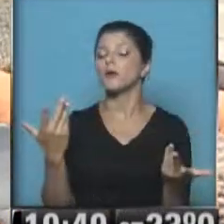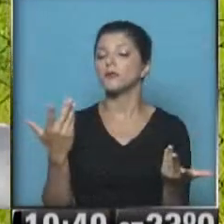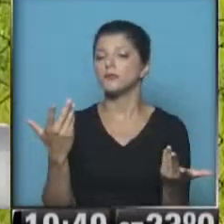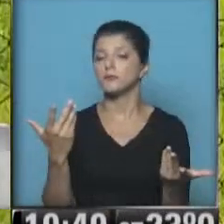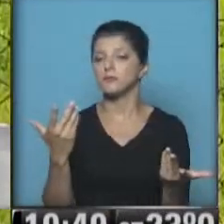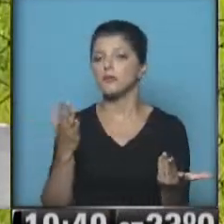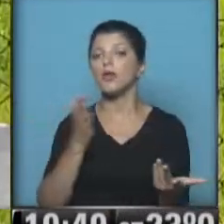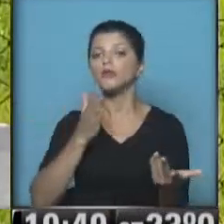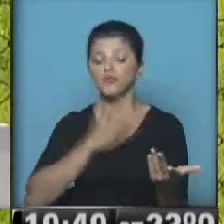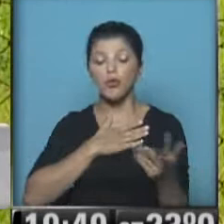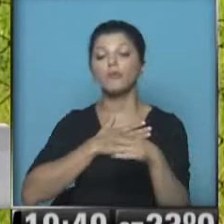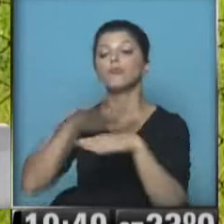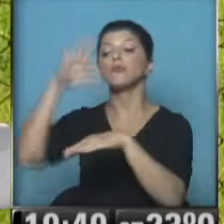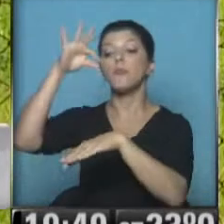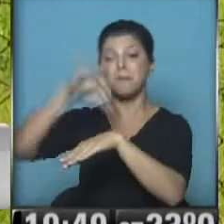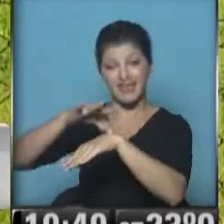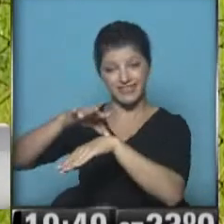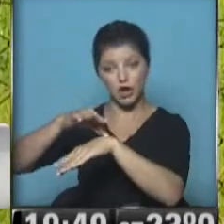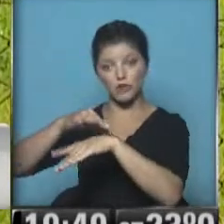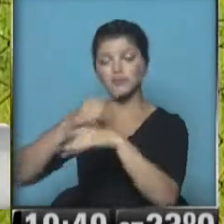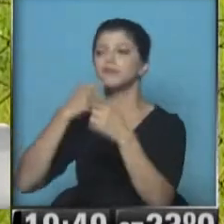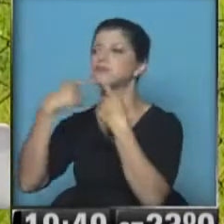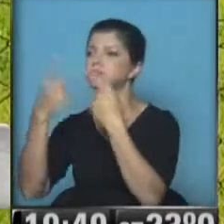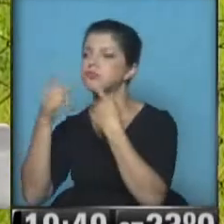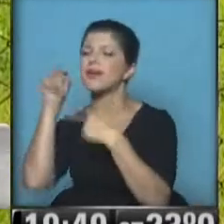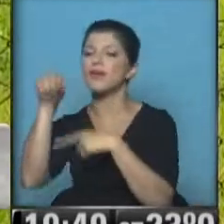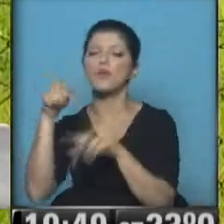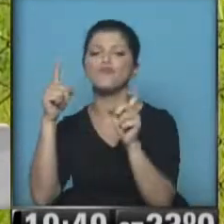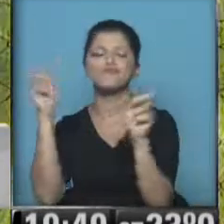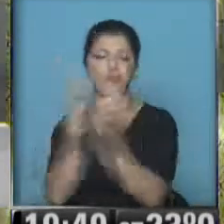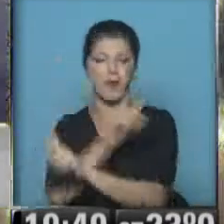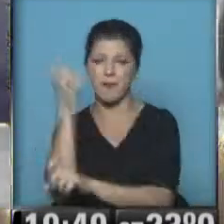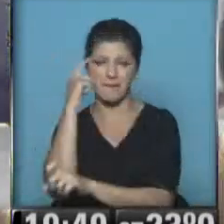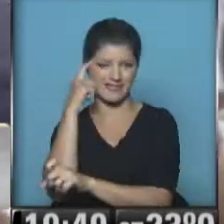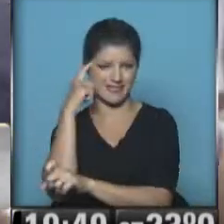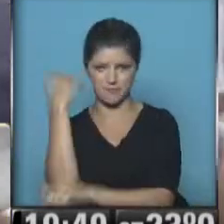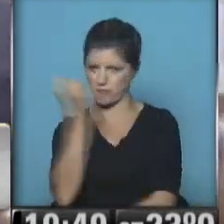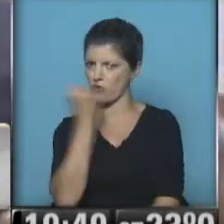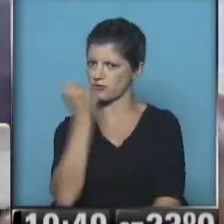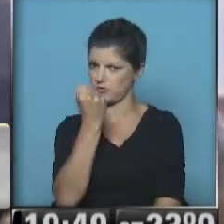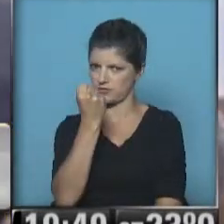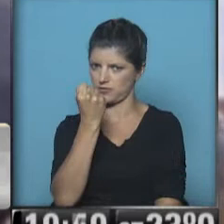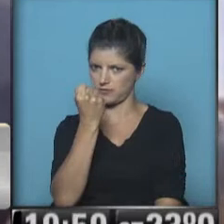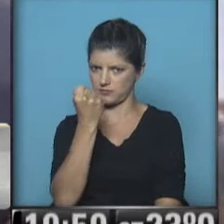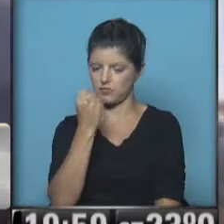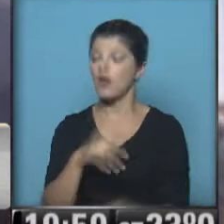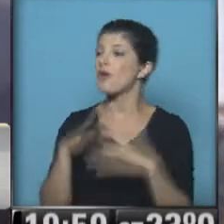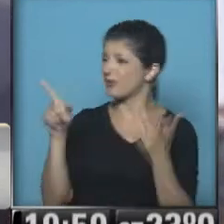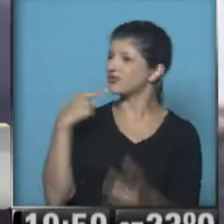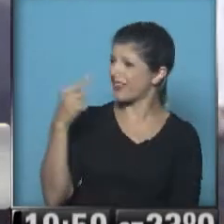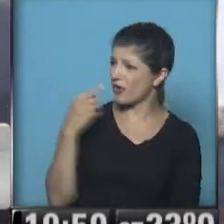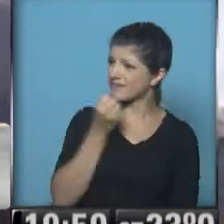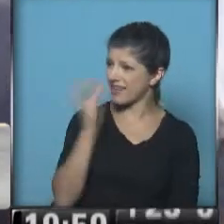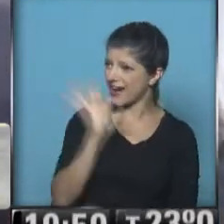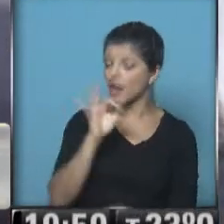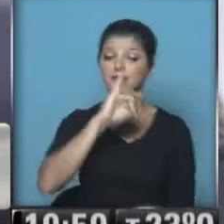con los médicos que lo están asistiendo y bueno, tiene un trastorno mental importante, ¿no? ¿Por eso usted le aconsejó no declarar?